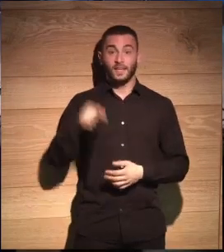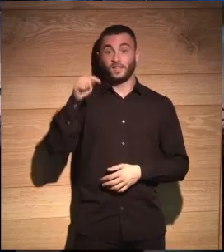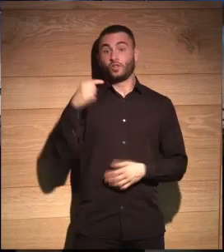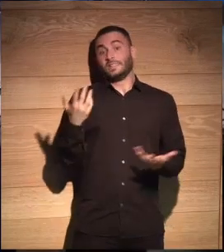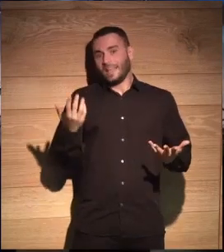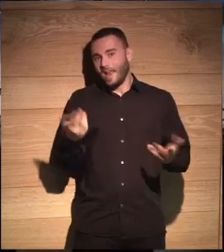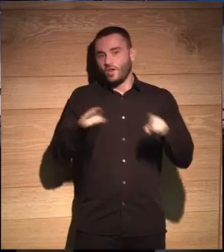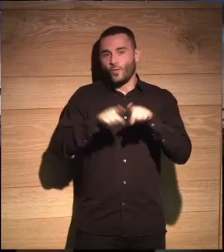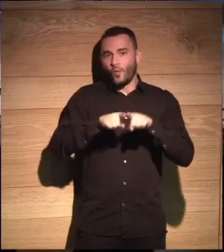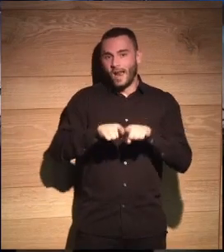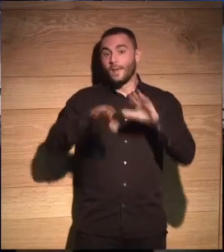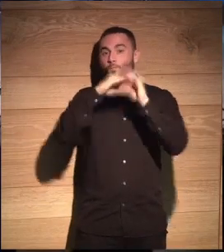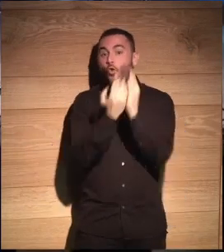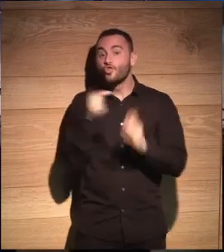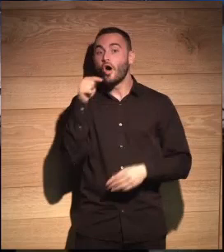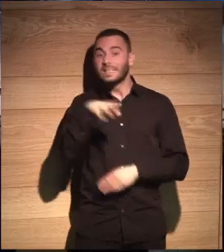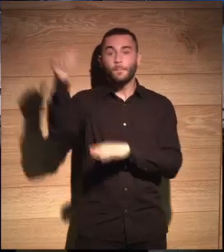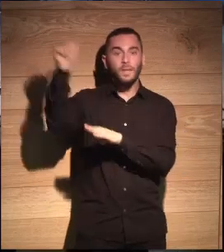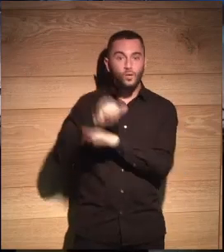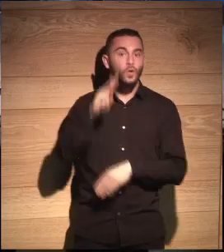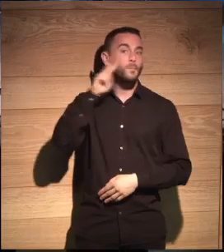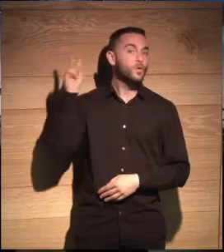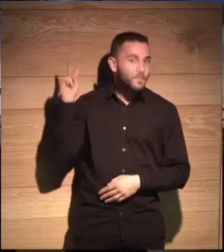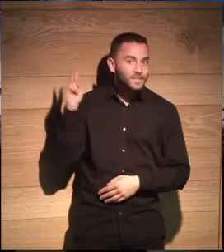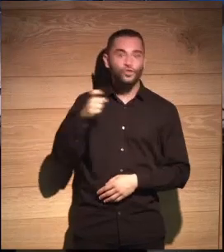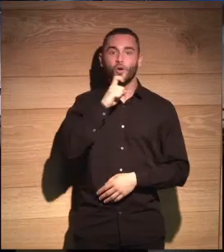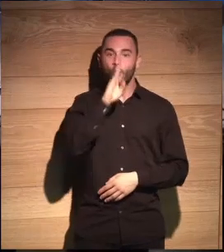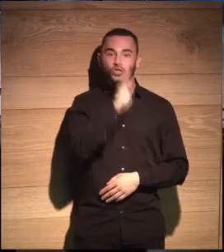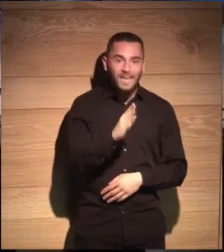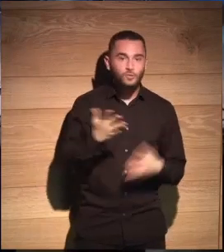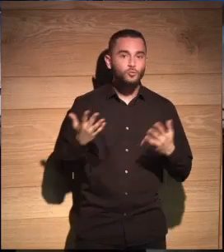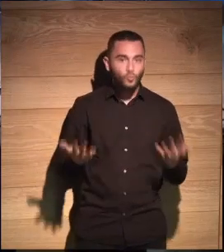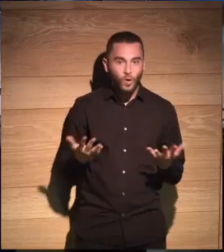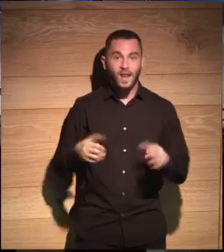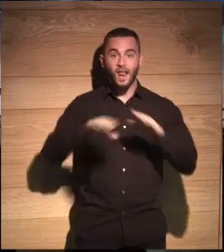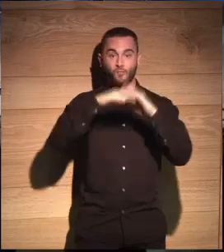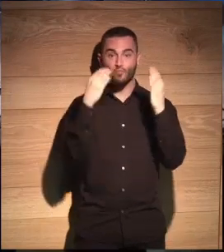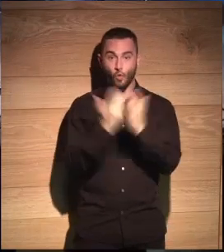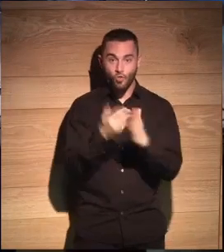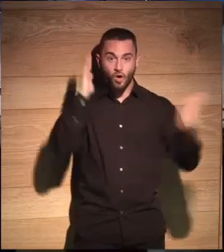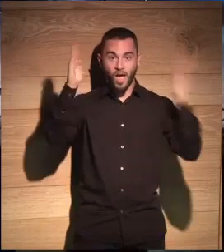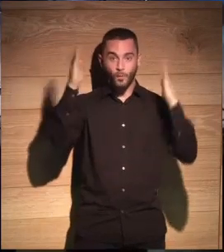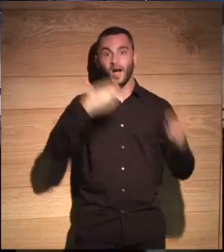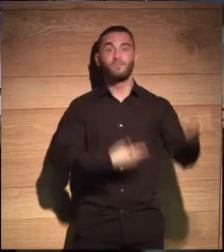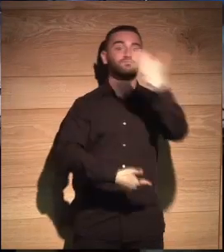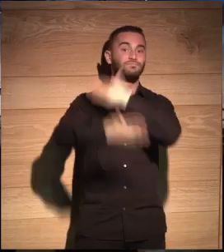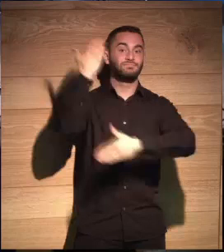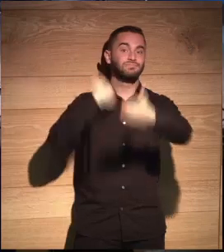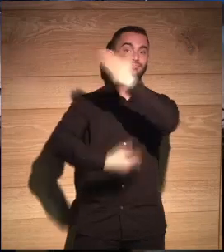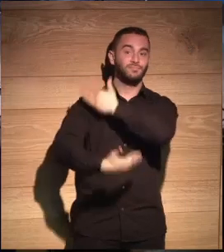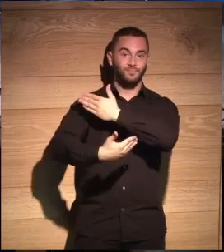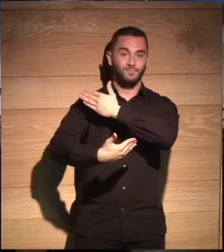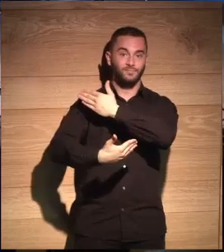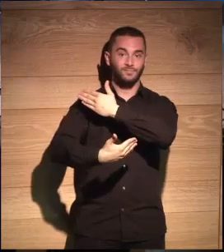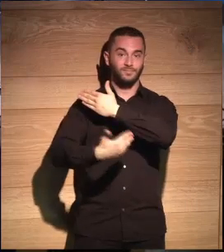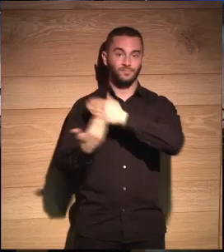mundo, claro, las películas que nosotros hemos visto, los clásicos La recreación de ese mundo, de esa época, trasladado un poco